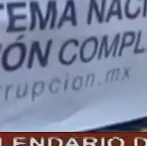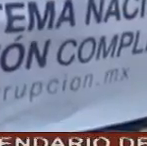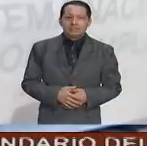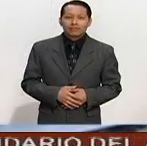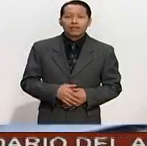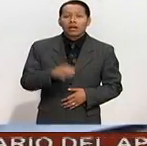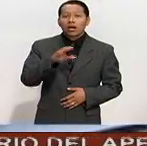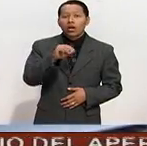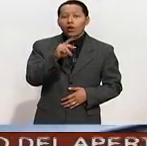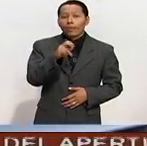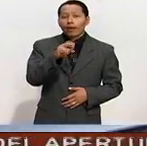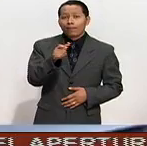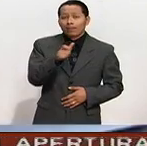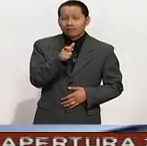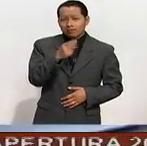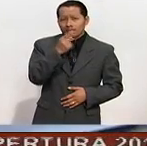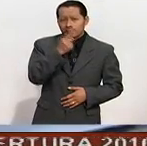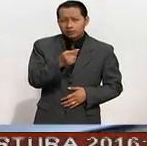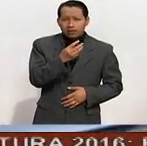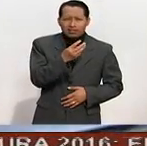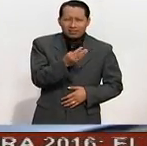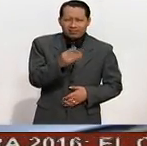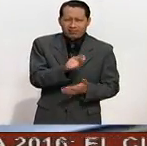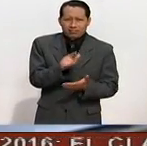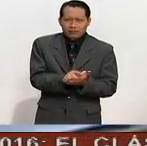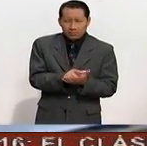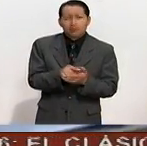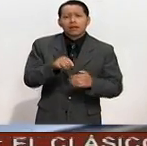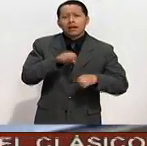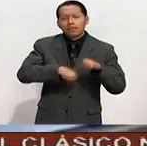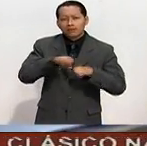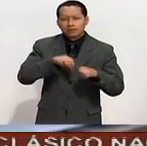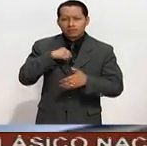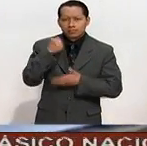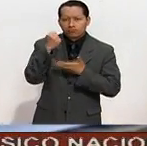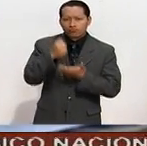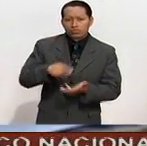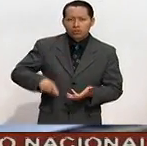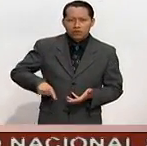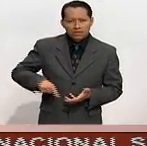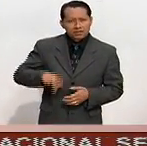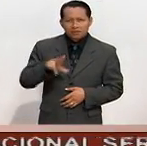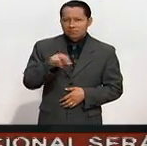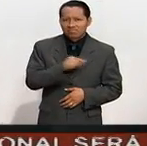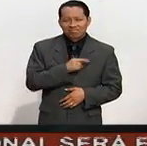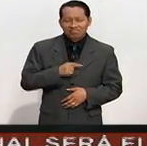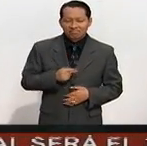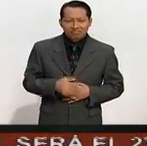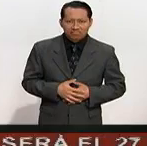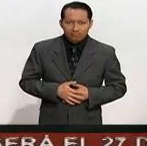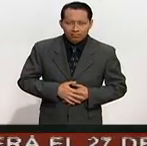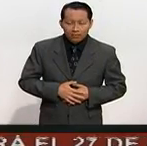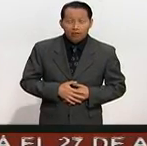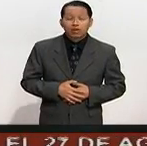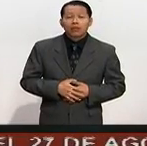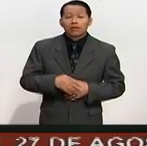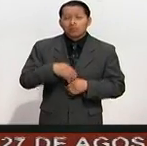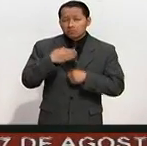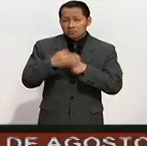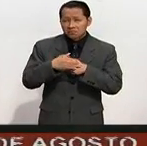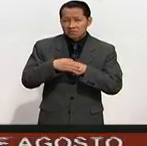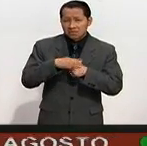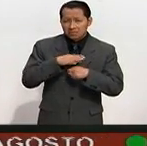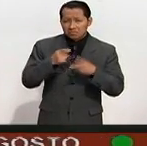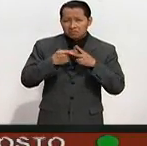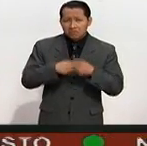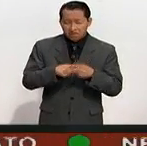Pide Coparmex que no se aplique la 3 de 3 a empresas que reciban recursos públicos. A unas horas de que entre en vigor,